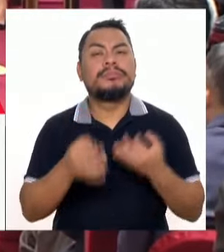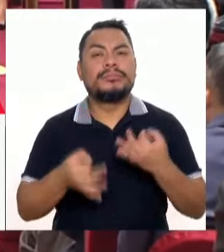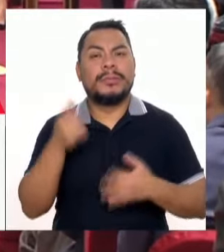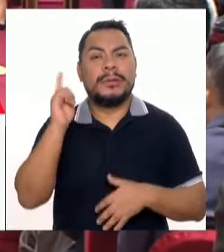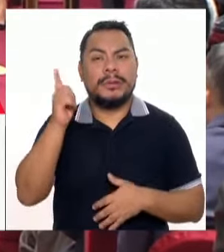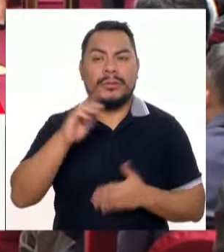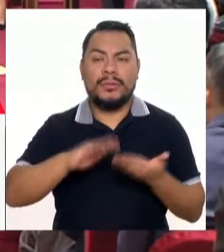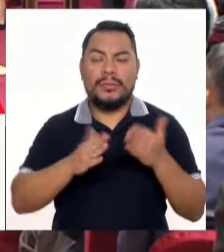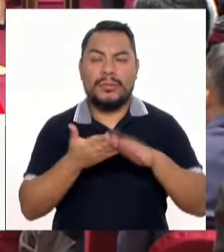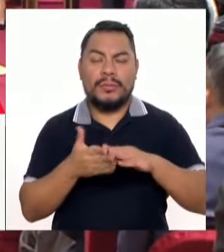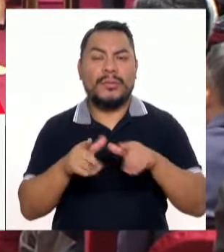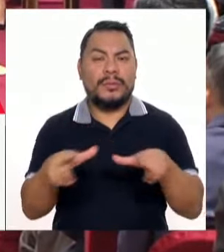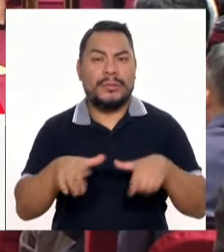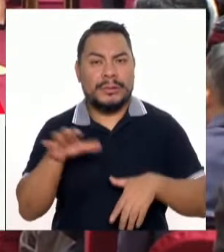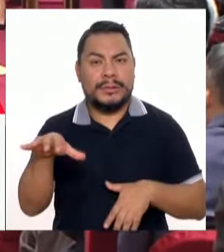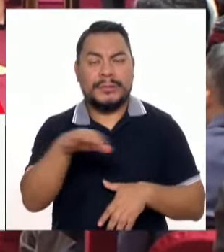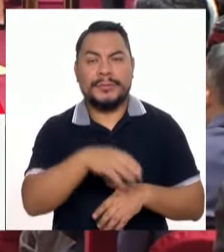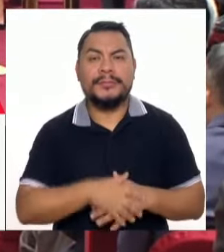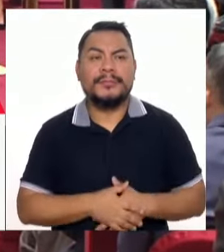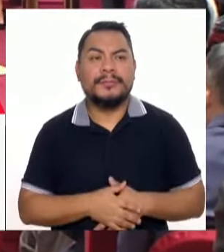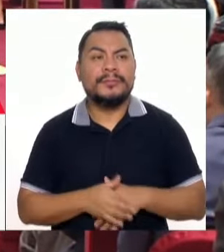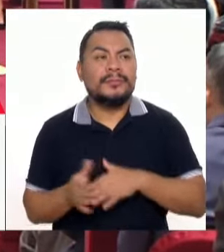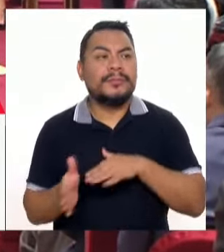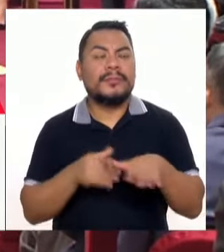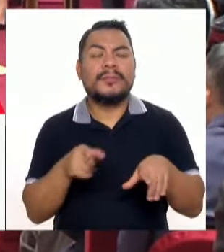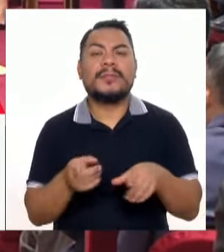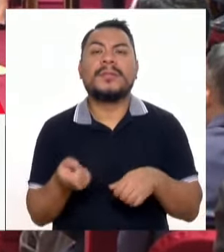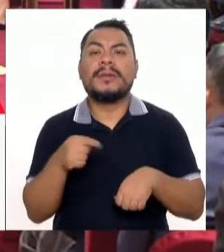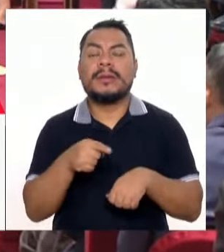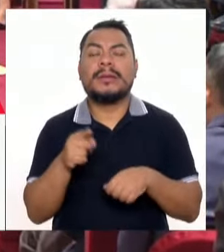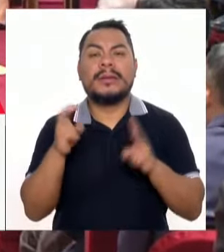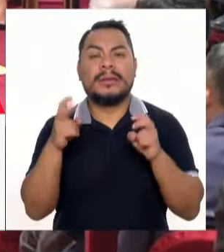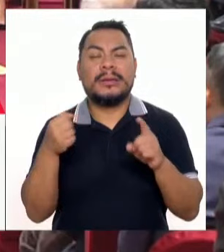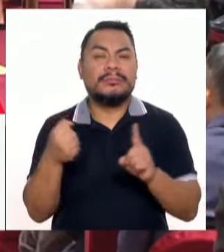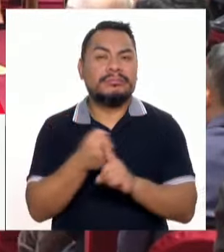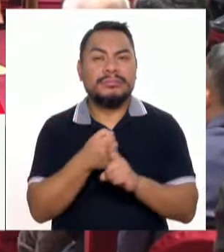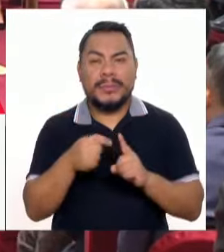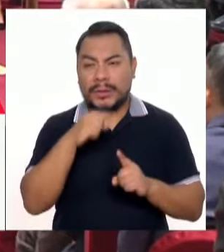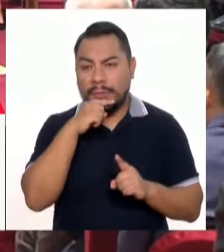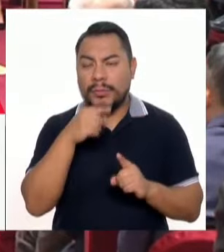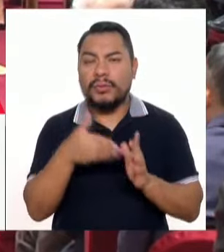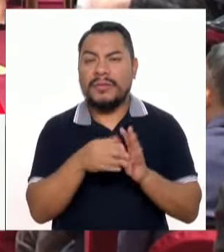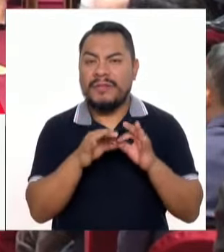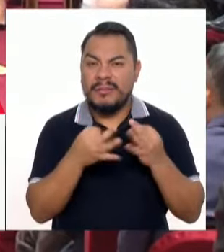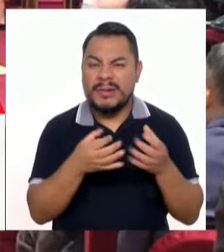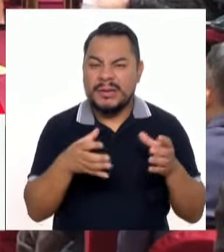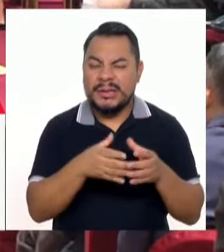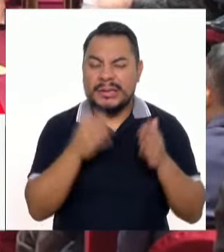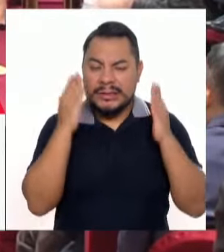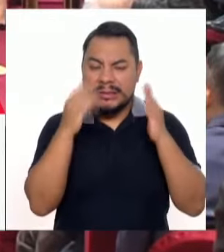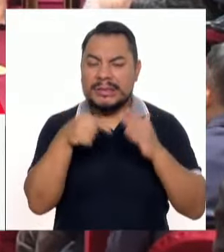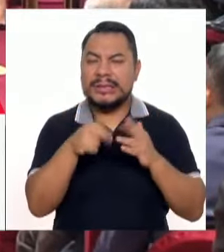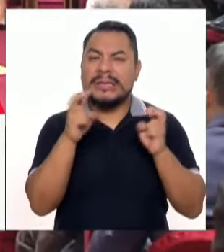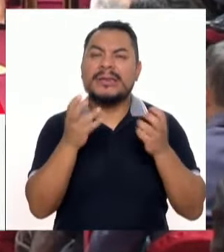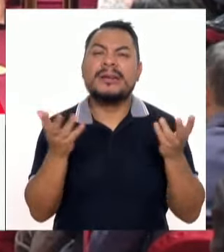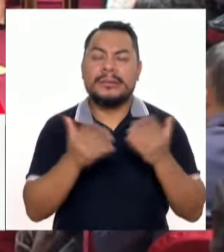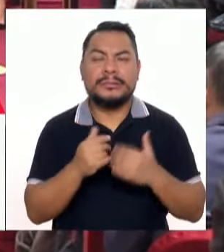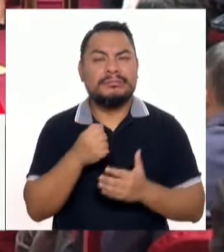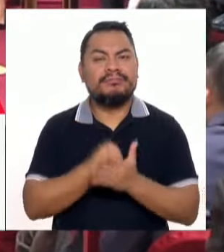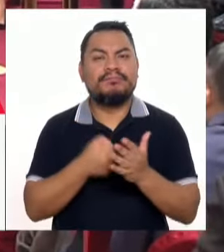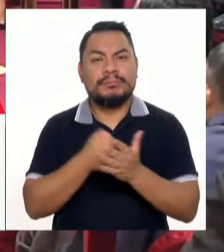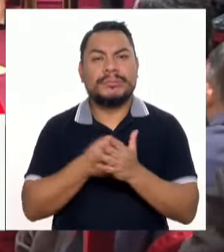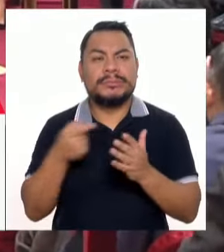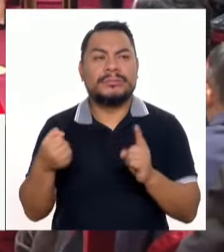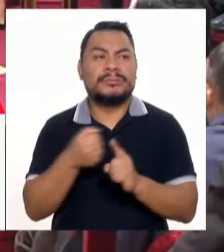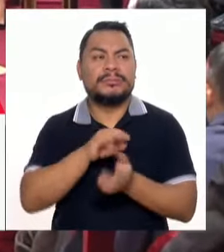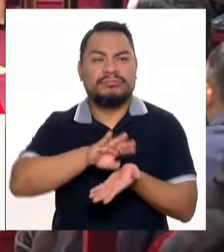en las comunidades rurales. En cuanto a la violencia contra la mujer y la familia, en la lucha precisamente para erradicar la violencia